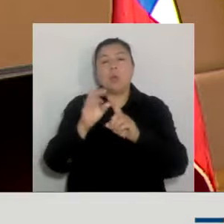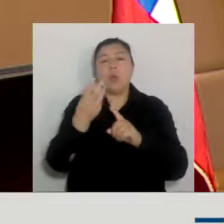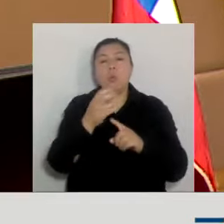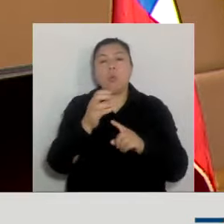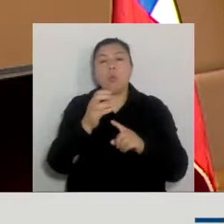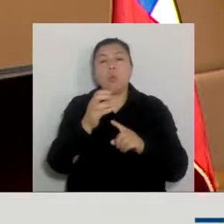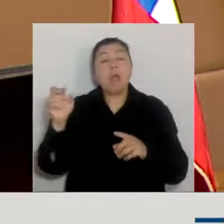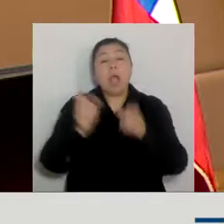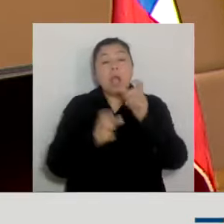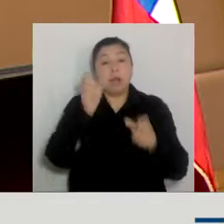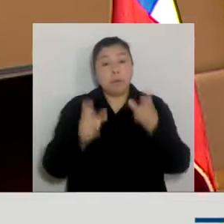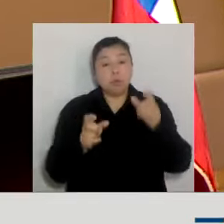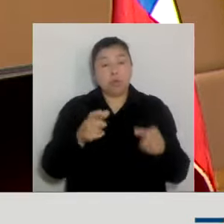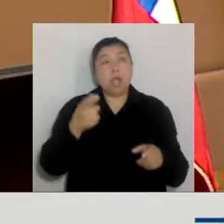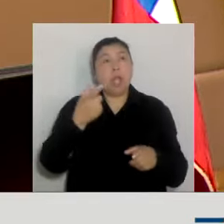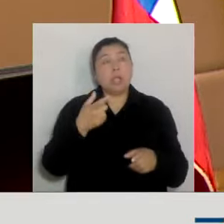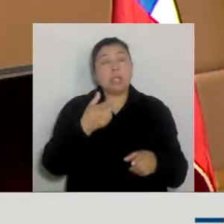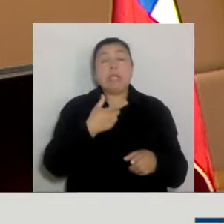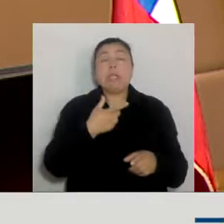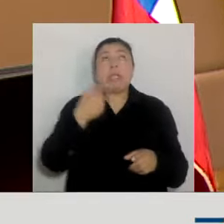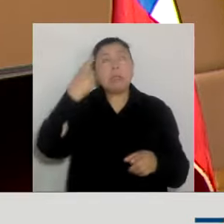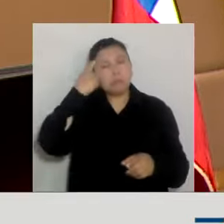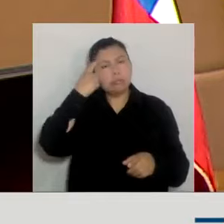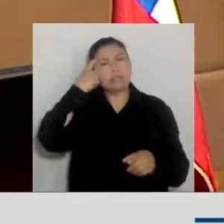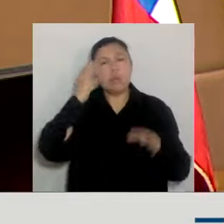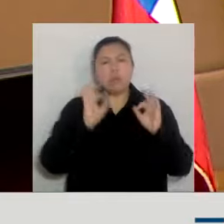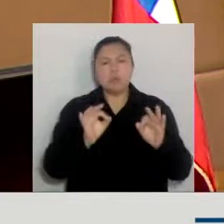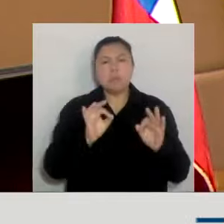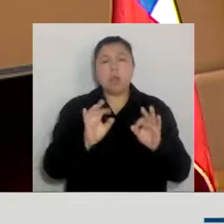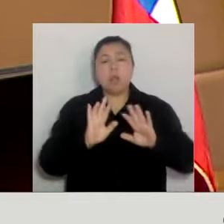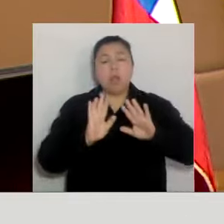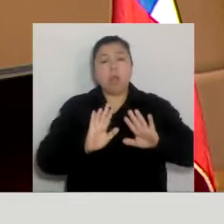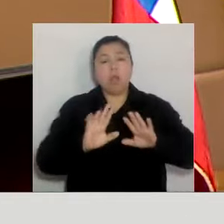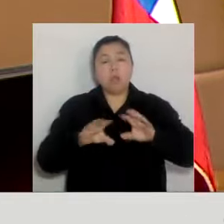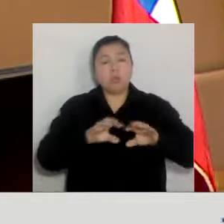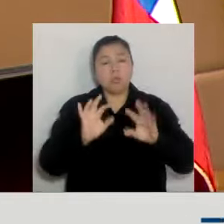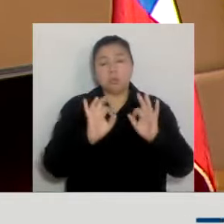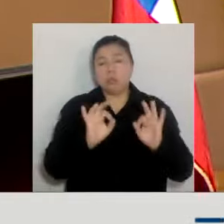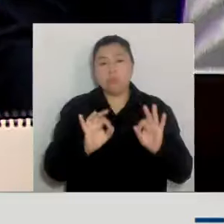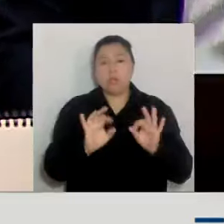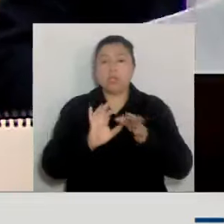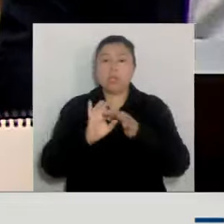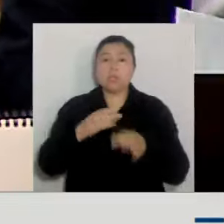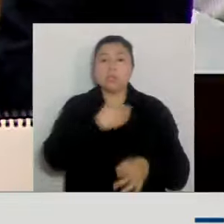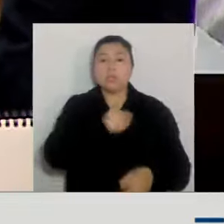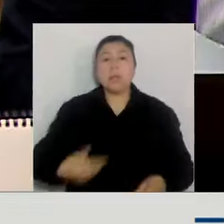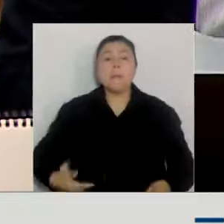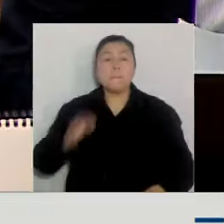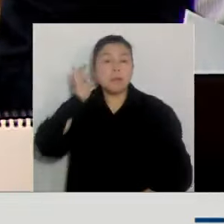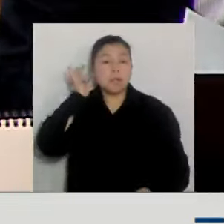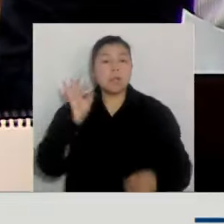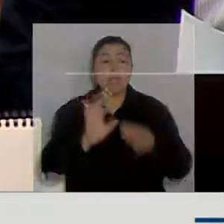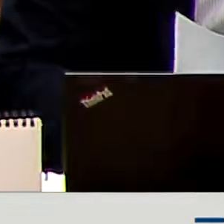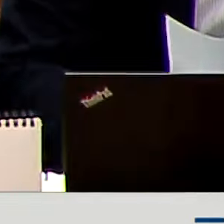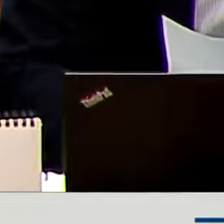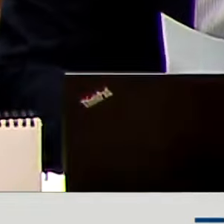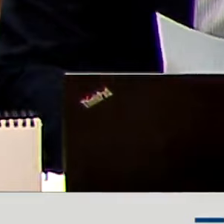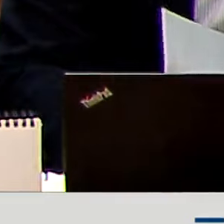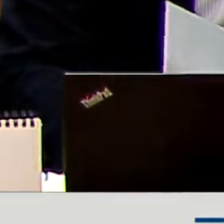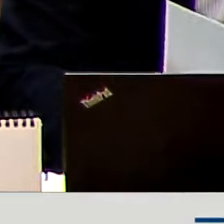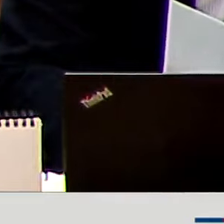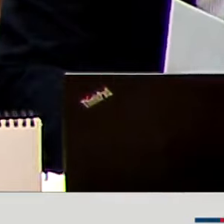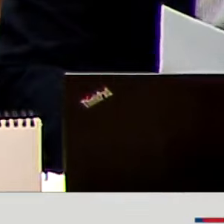personas que creemos en algo normal déjenos las cosas normales Gracias presidente Gracias diputado tiene